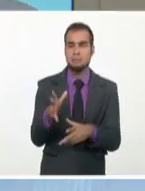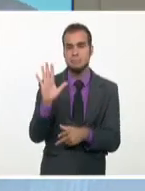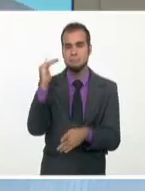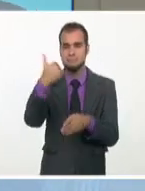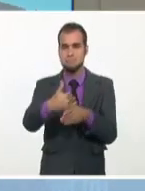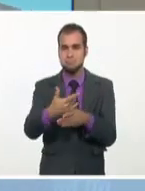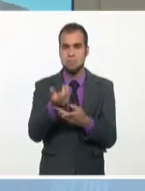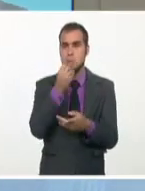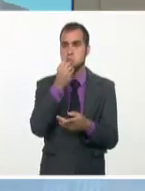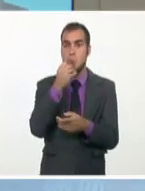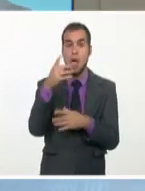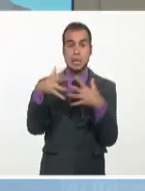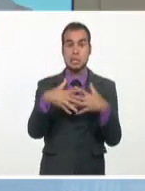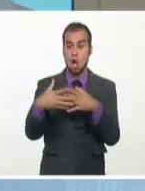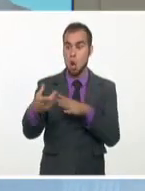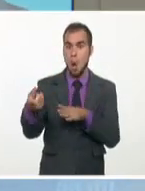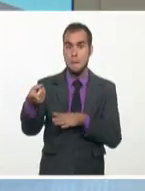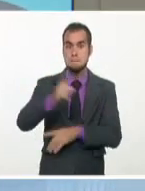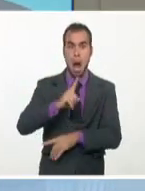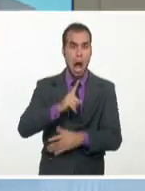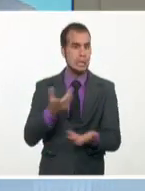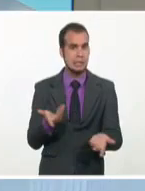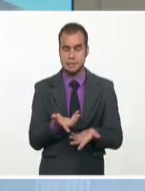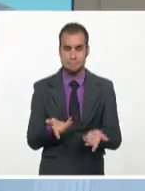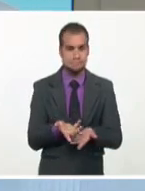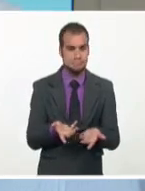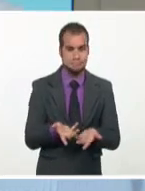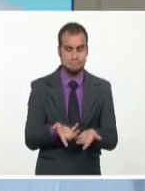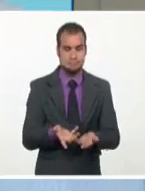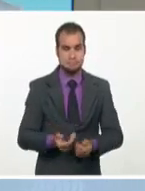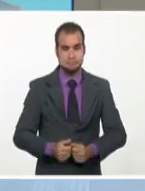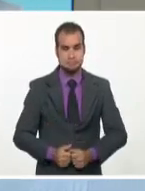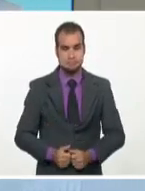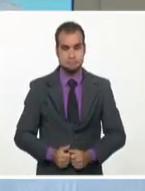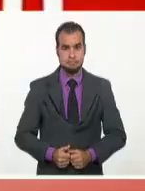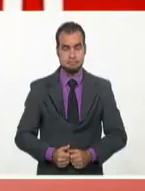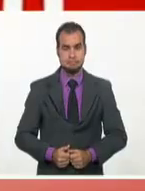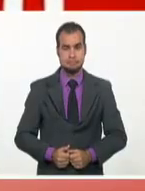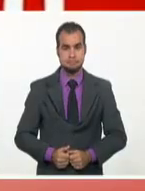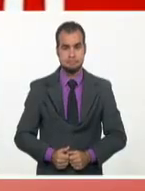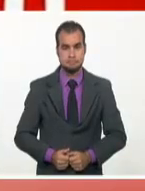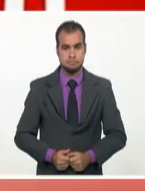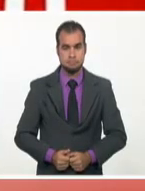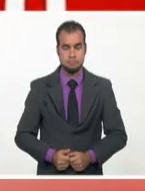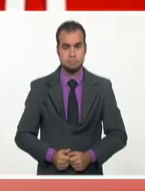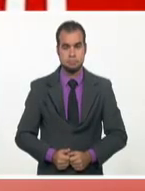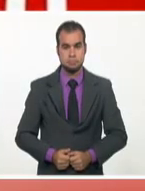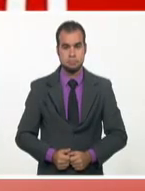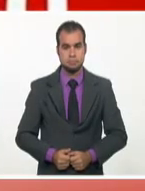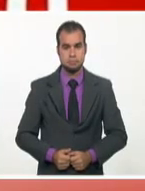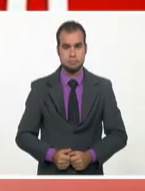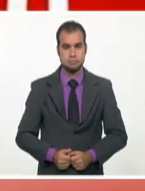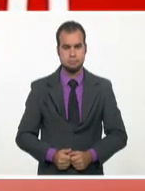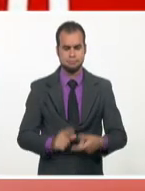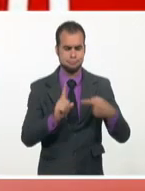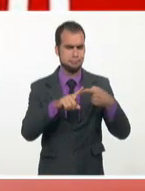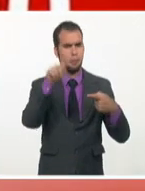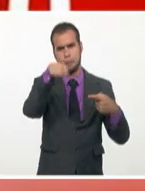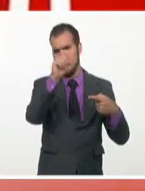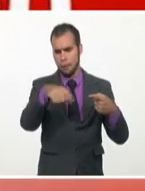que puedan tomar el gobierno de Estados Unidos si nos venden ese equipamiento a nosotros. Prohibiciones,